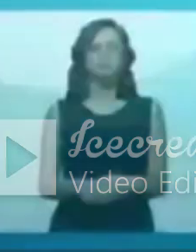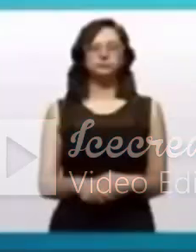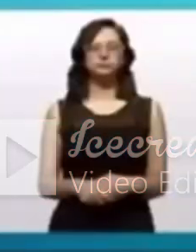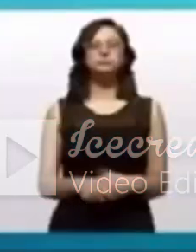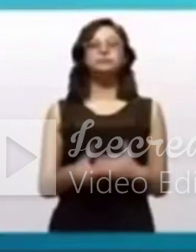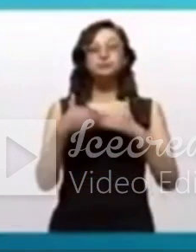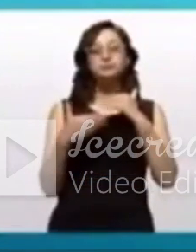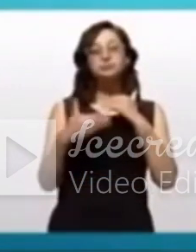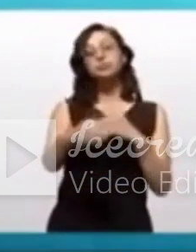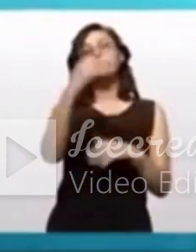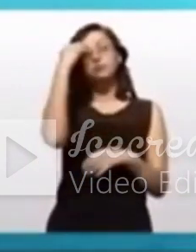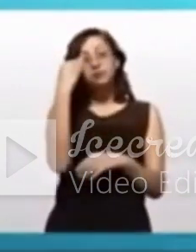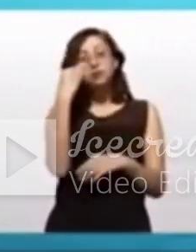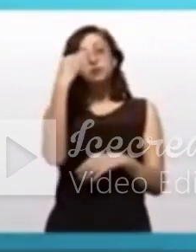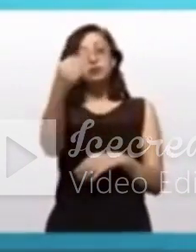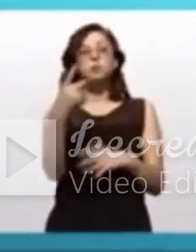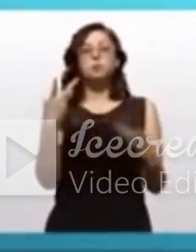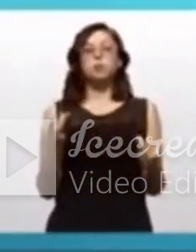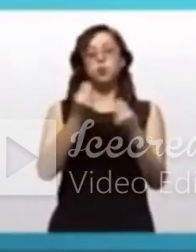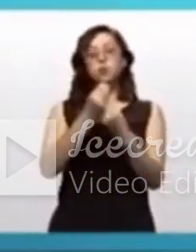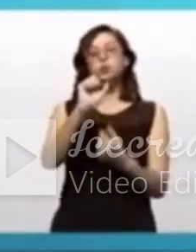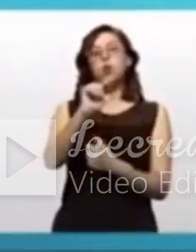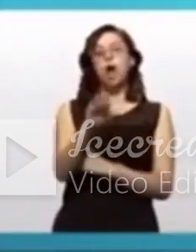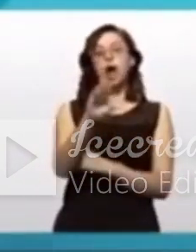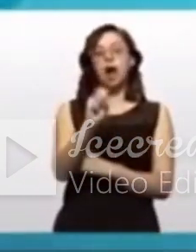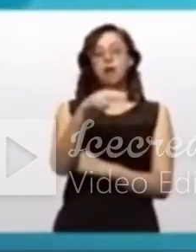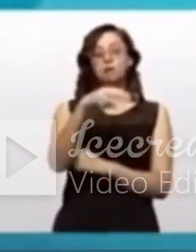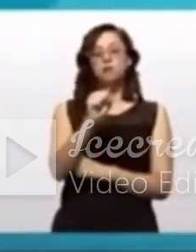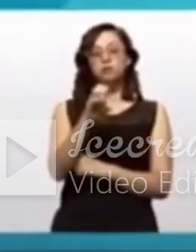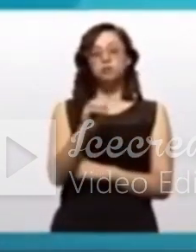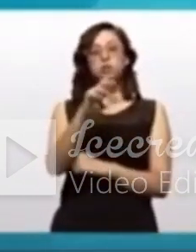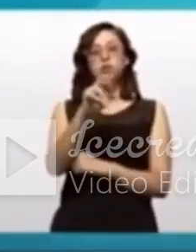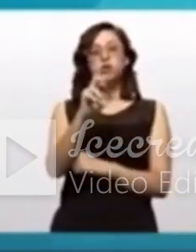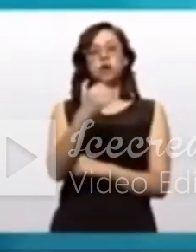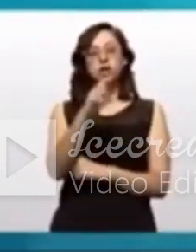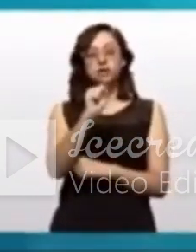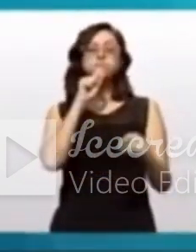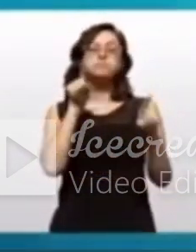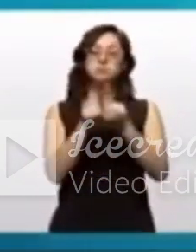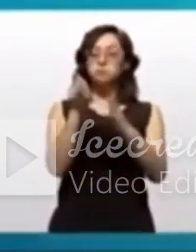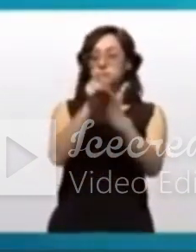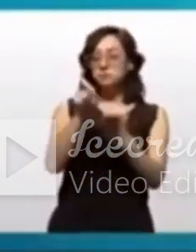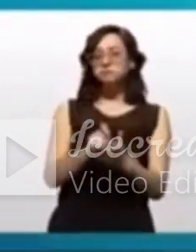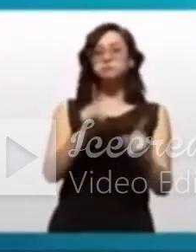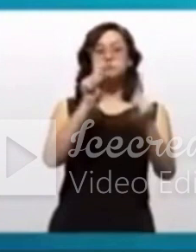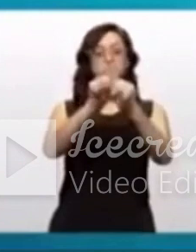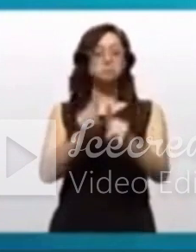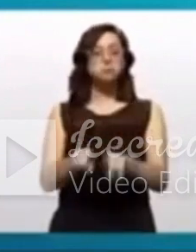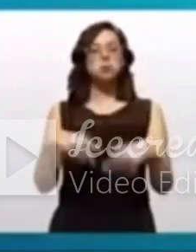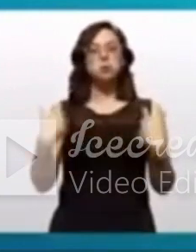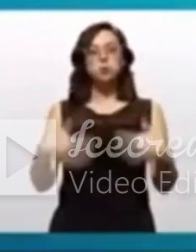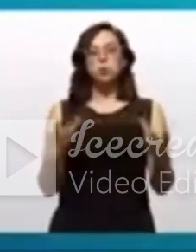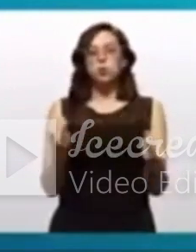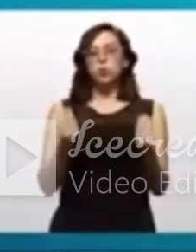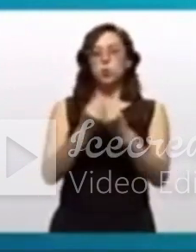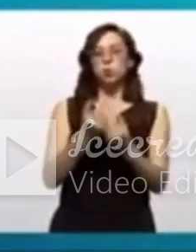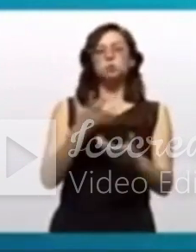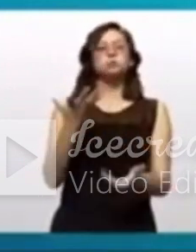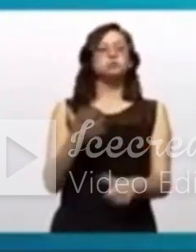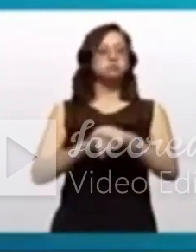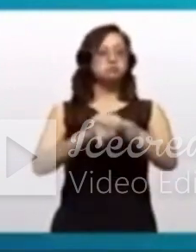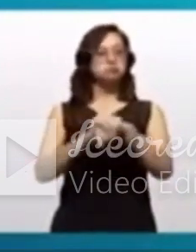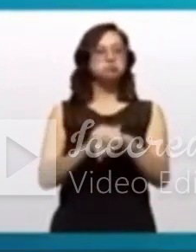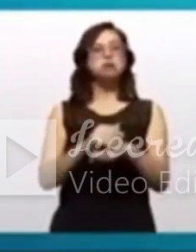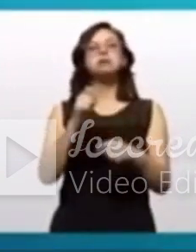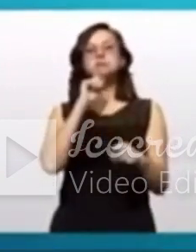Durante ese tiempo trabajó con Alfonso Reyes y conoció a grandes escritores. Uno con quien forjó una gran amistad fue Julio